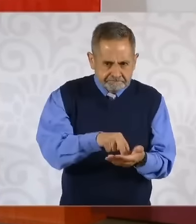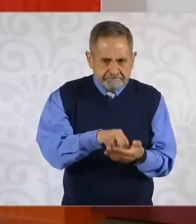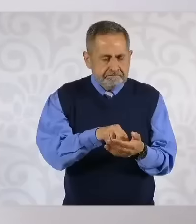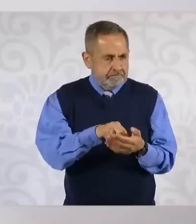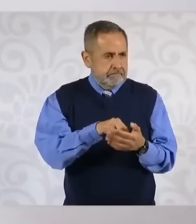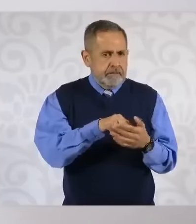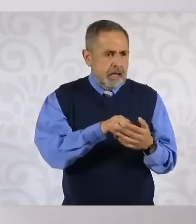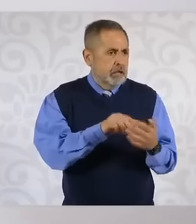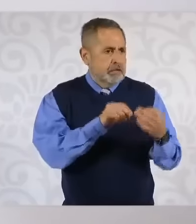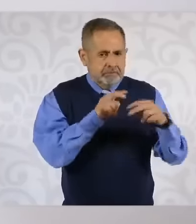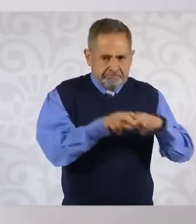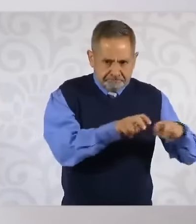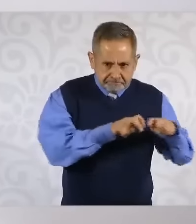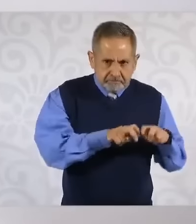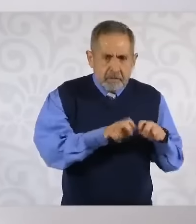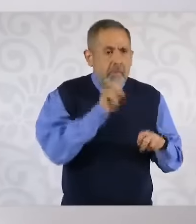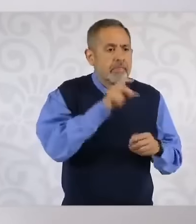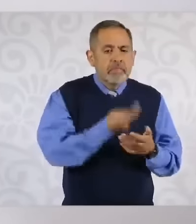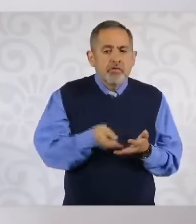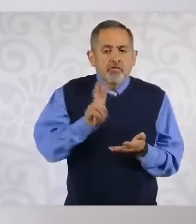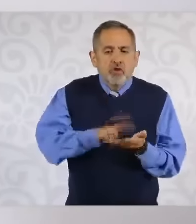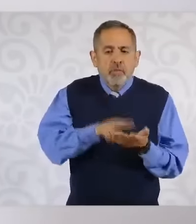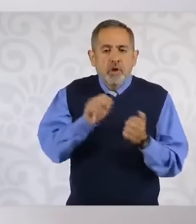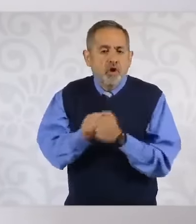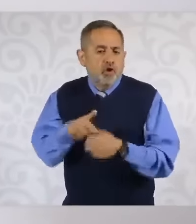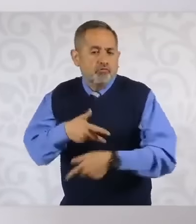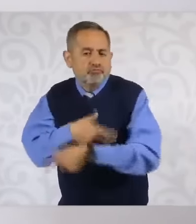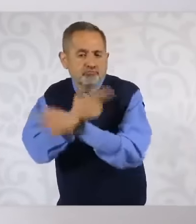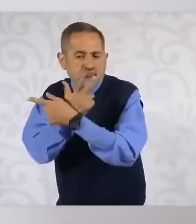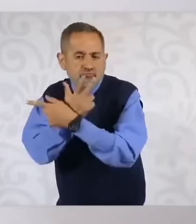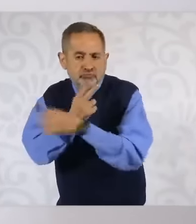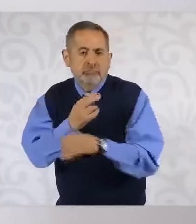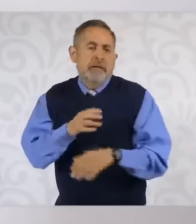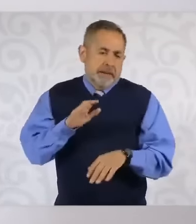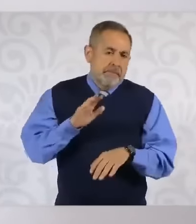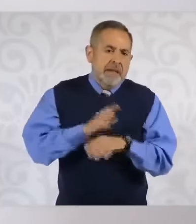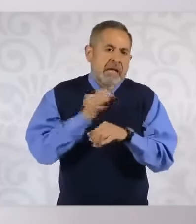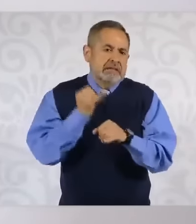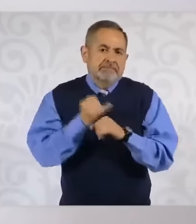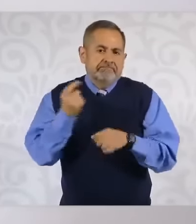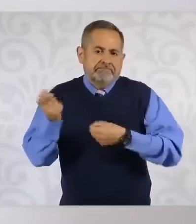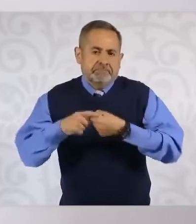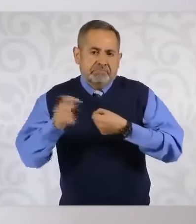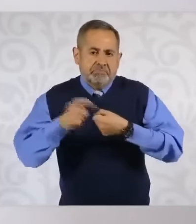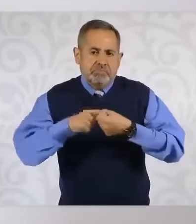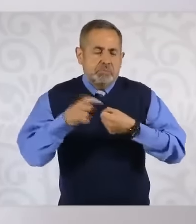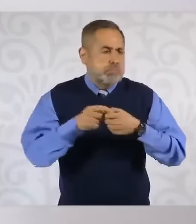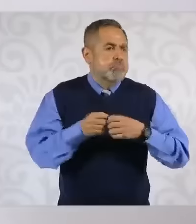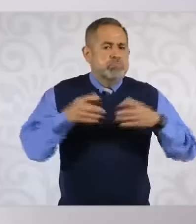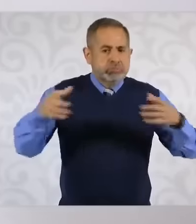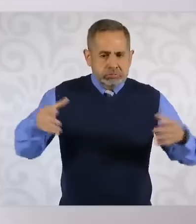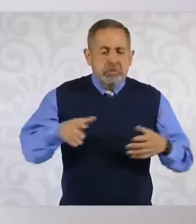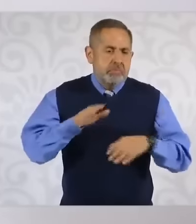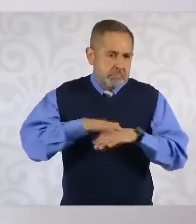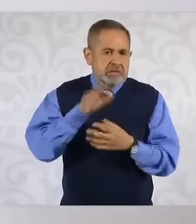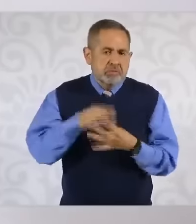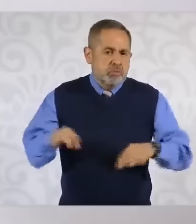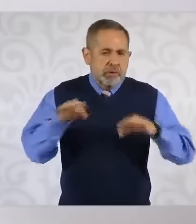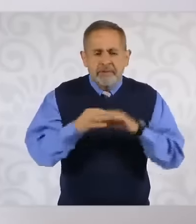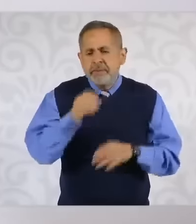que también tenga actividades en línea. Eso nos permite tener una matrícula mayor, por una parte, pero también que los jóvenes,